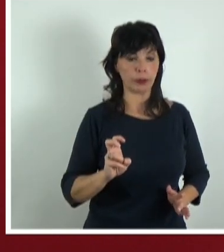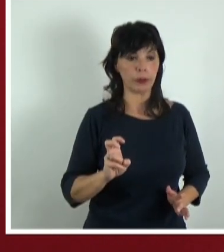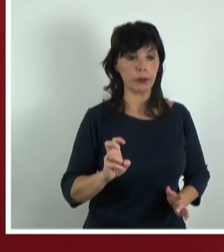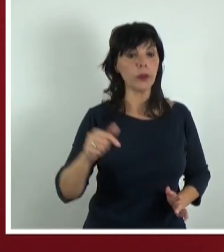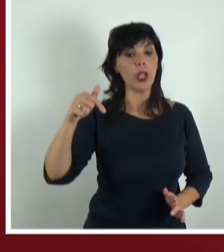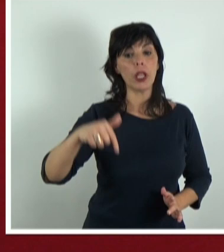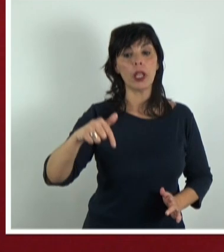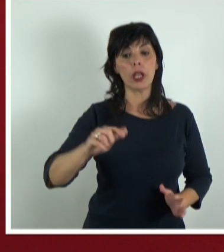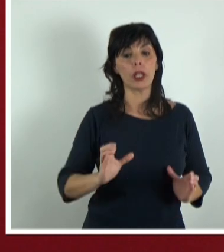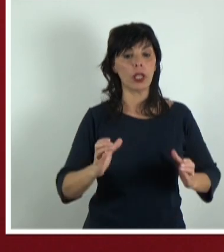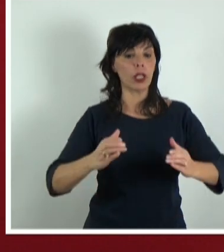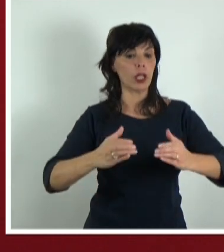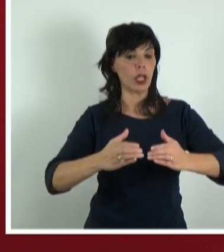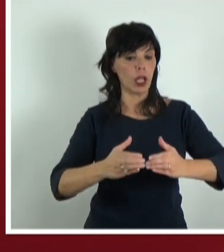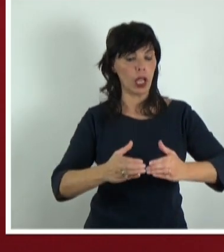un tiempo.